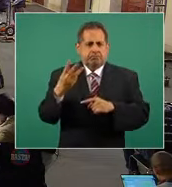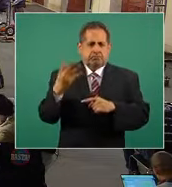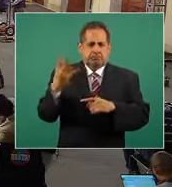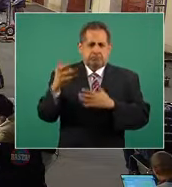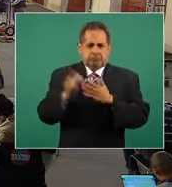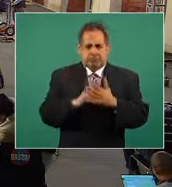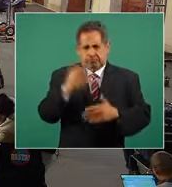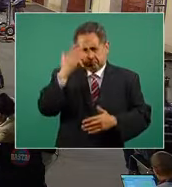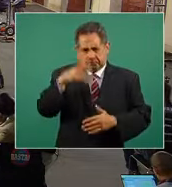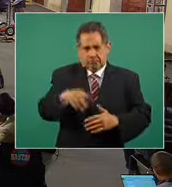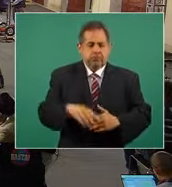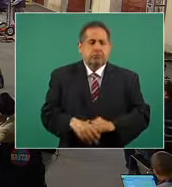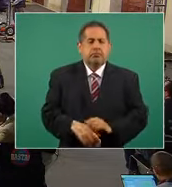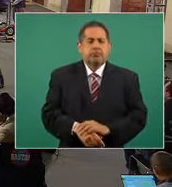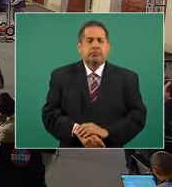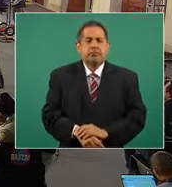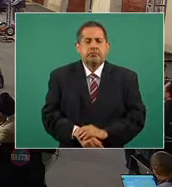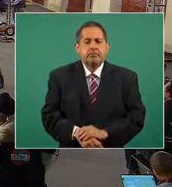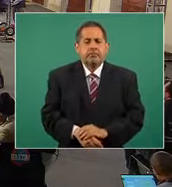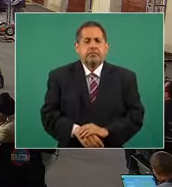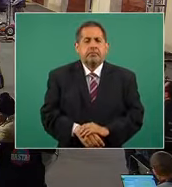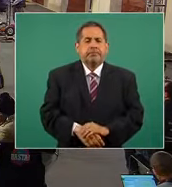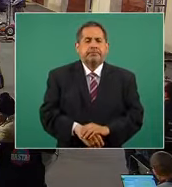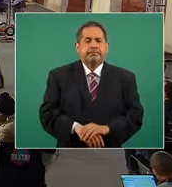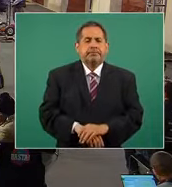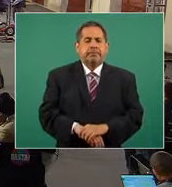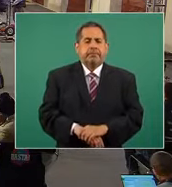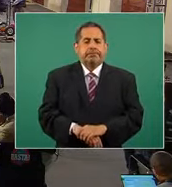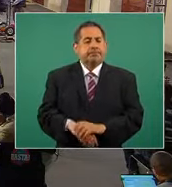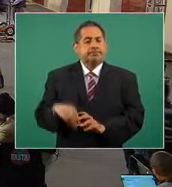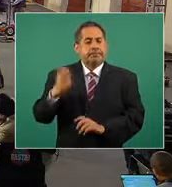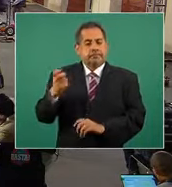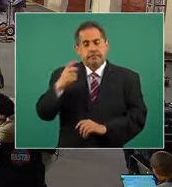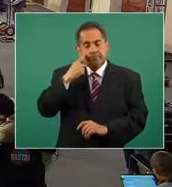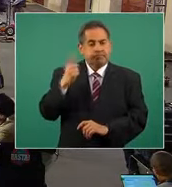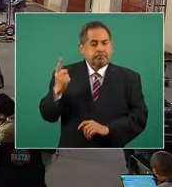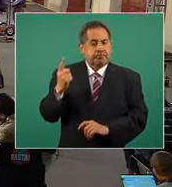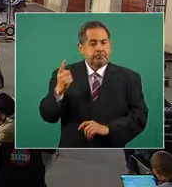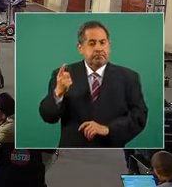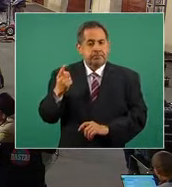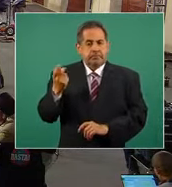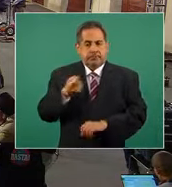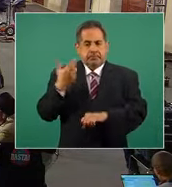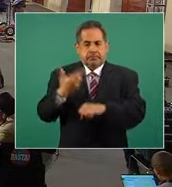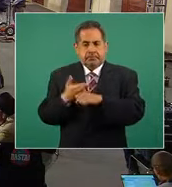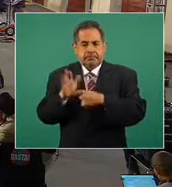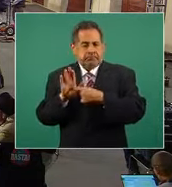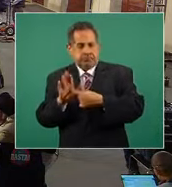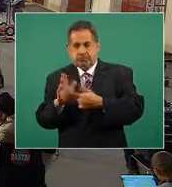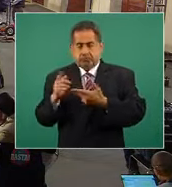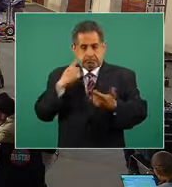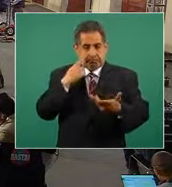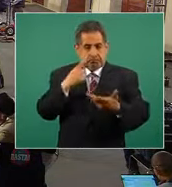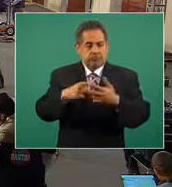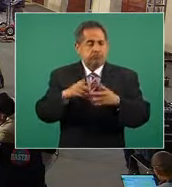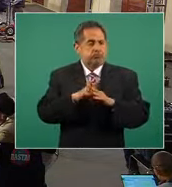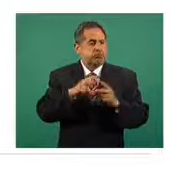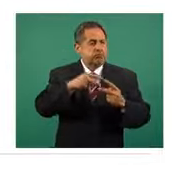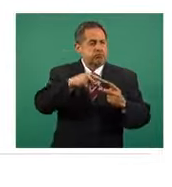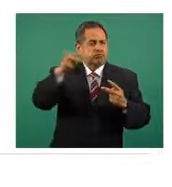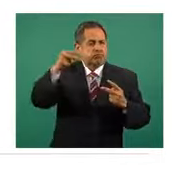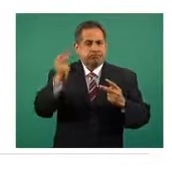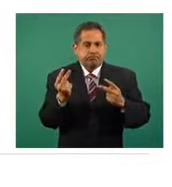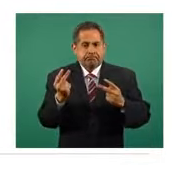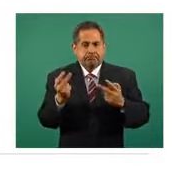3 o 4 meses. La siguiente. Aquí está la curva epidémica que presentó el secretario de Salud, donde se ve el trazo general de los